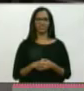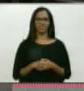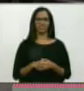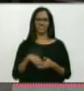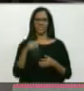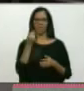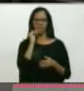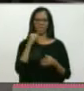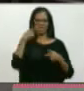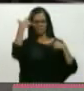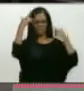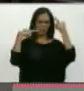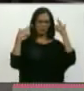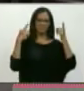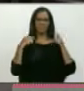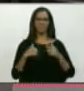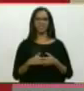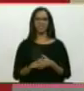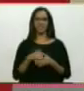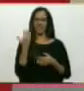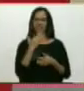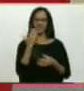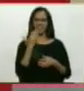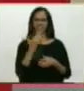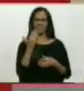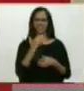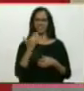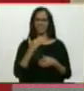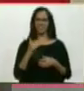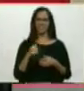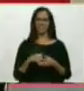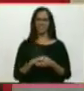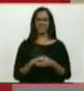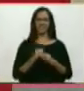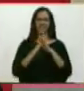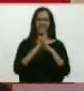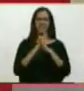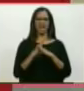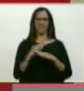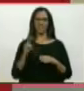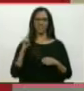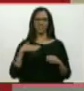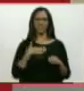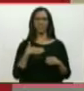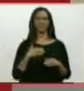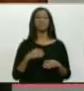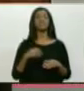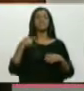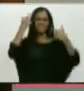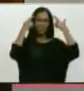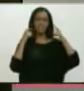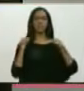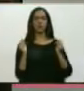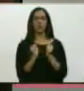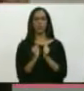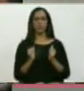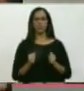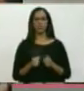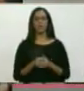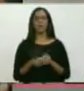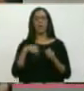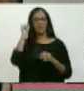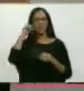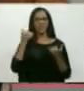Ese muchacho es chavista. ¿Cómo es posible? O sea, ni siquiera eres antiuribista, eres chavista. Chavista y de los duros. Miren, vamos al